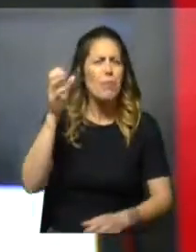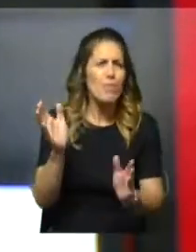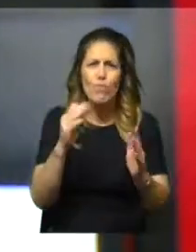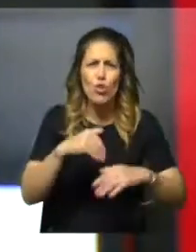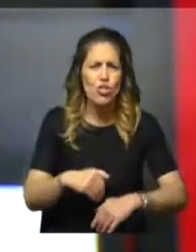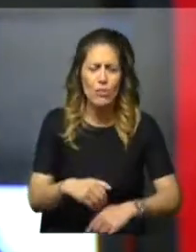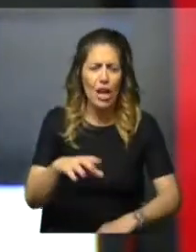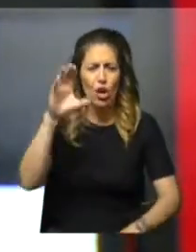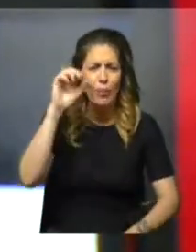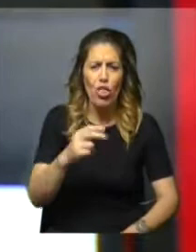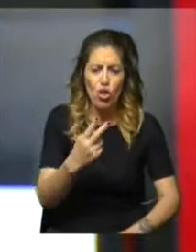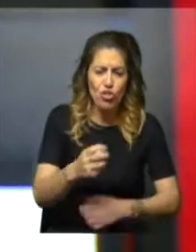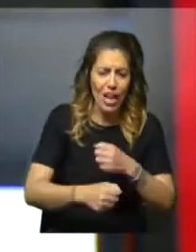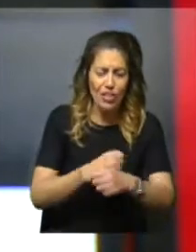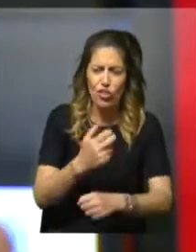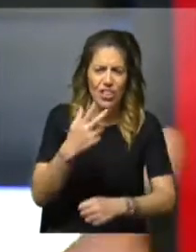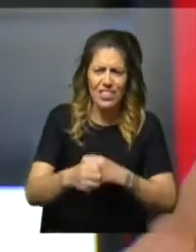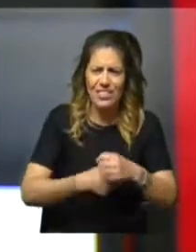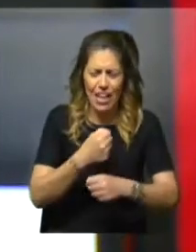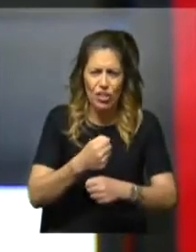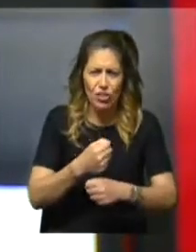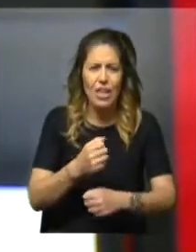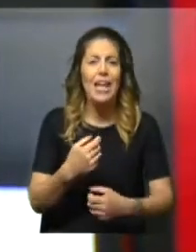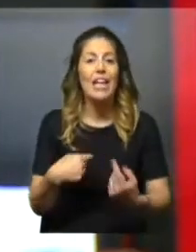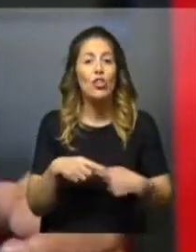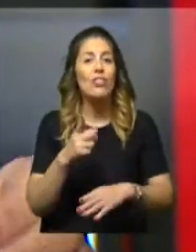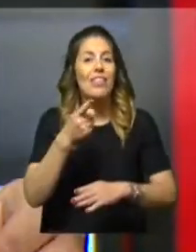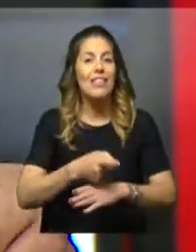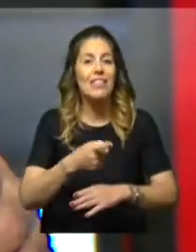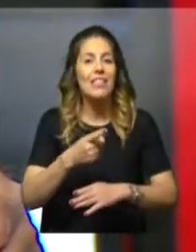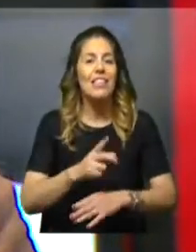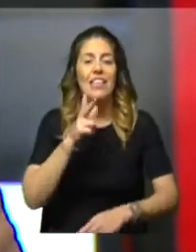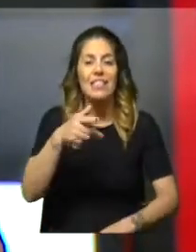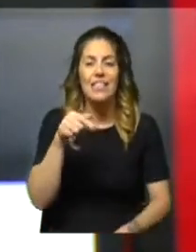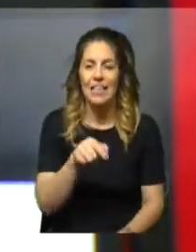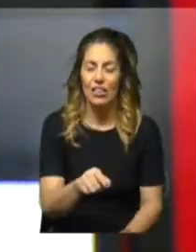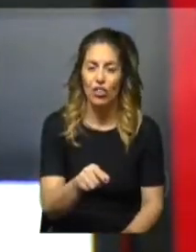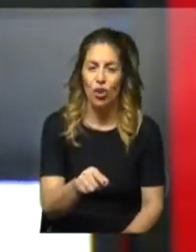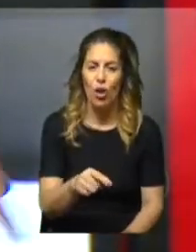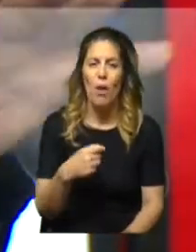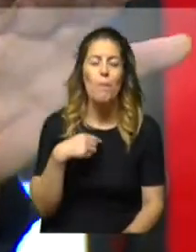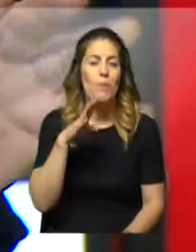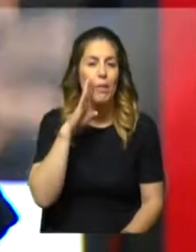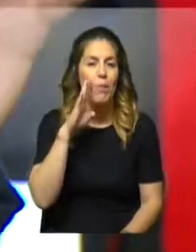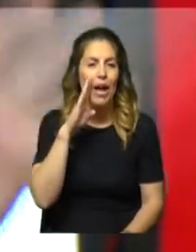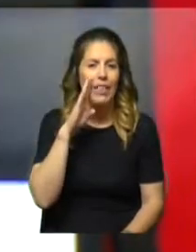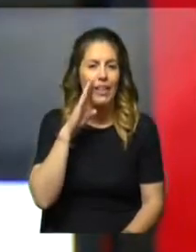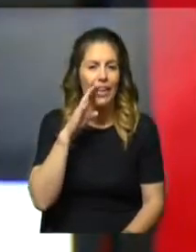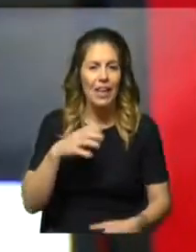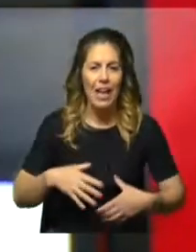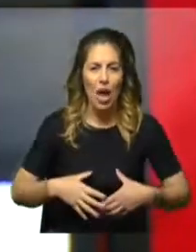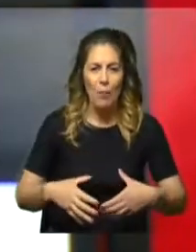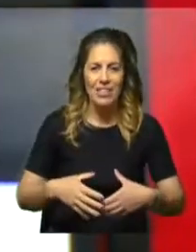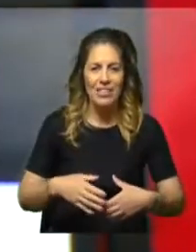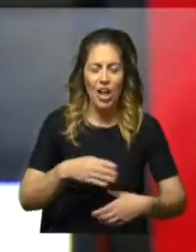a los dos años tres yo que sé entonces decidí decir esto mi madre tenía la panza rayada por